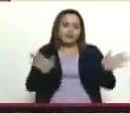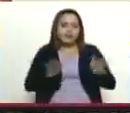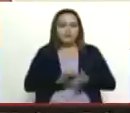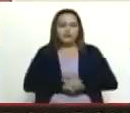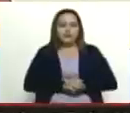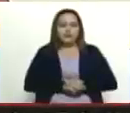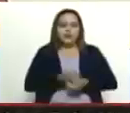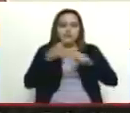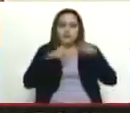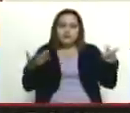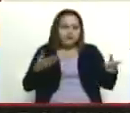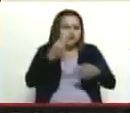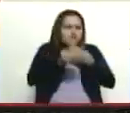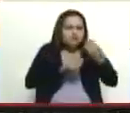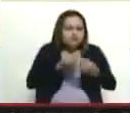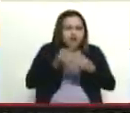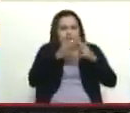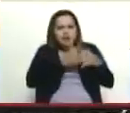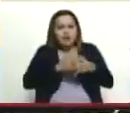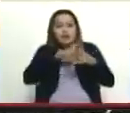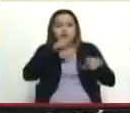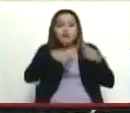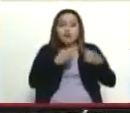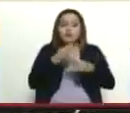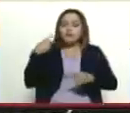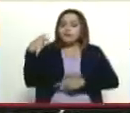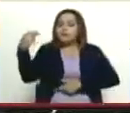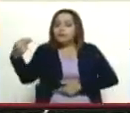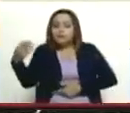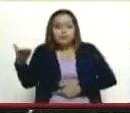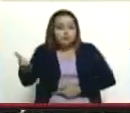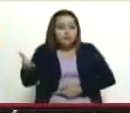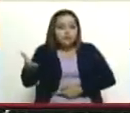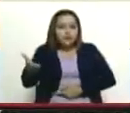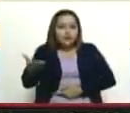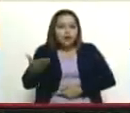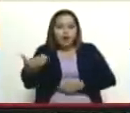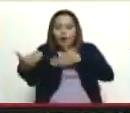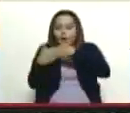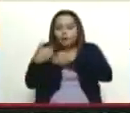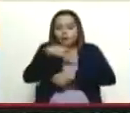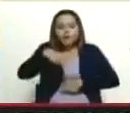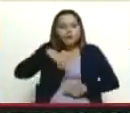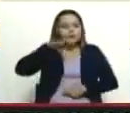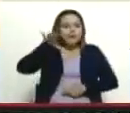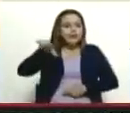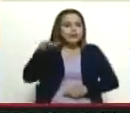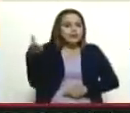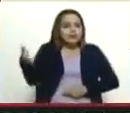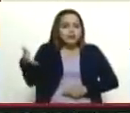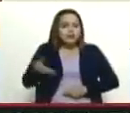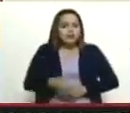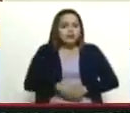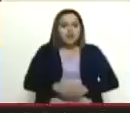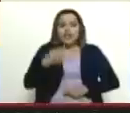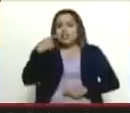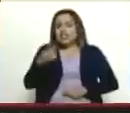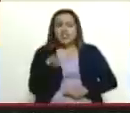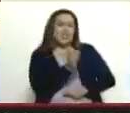¿Pero qué hizo Estados Unidos una vez que salió de ahí? Contra nuestro país, contra los que dicen